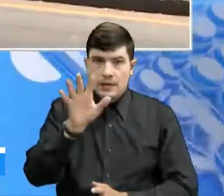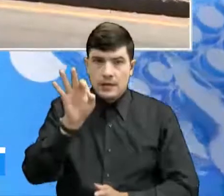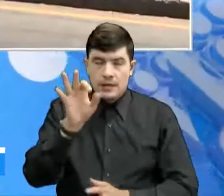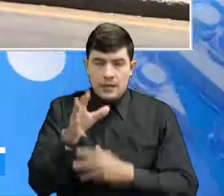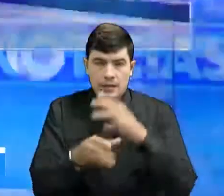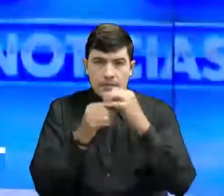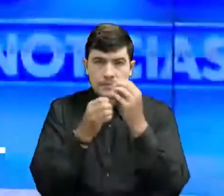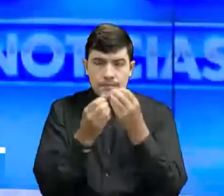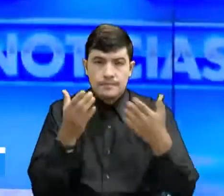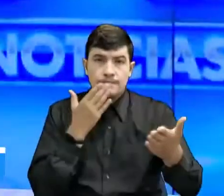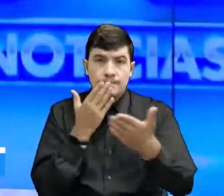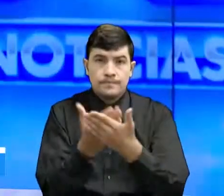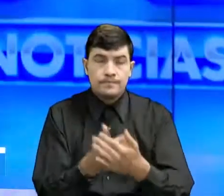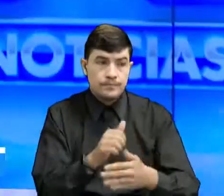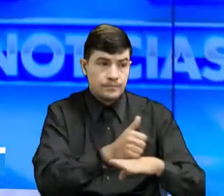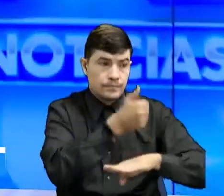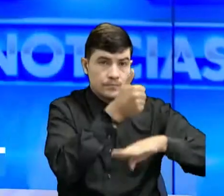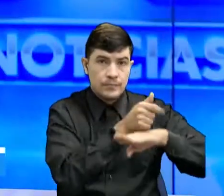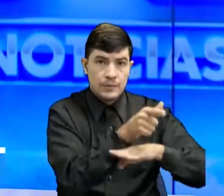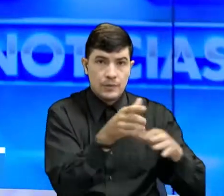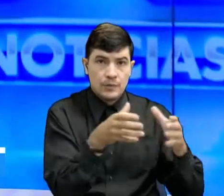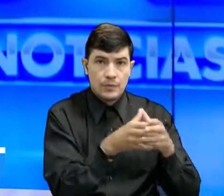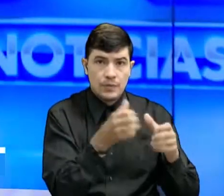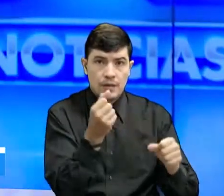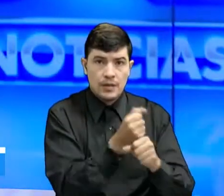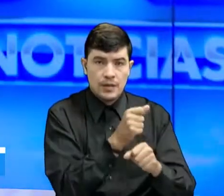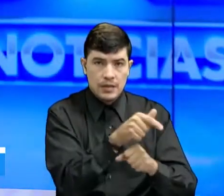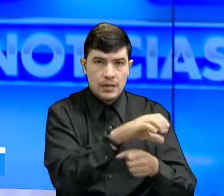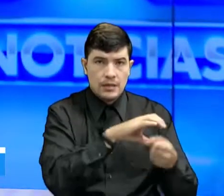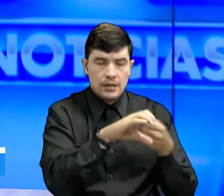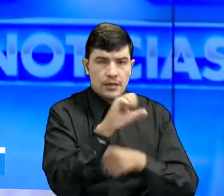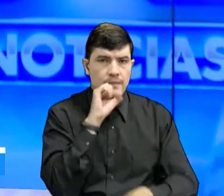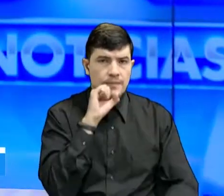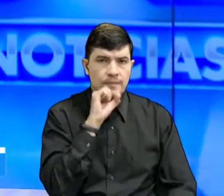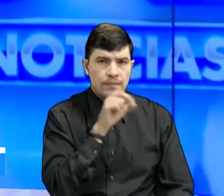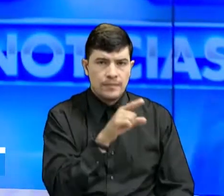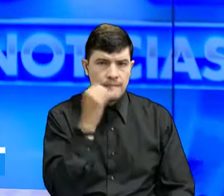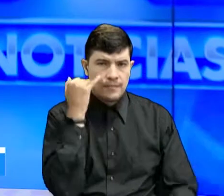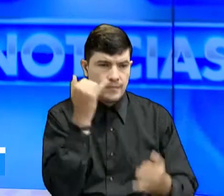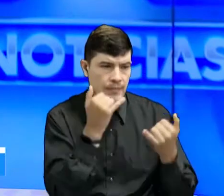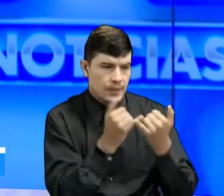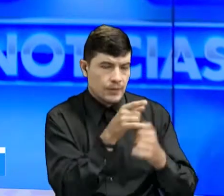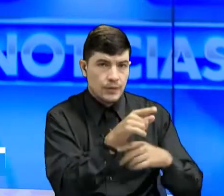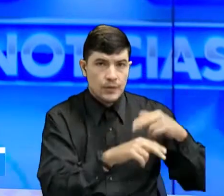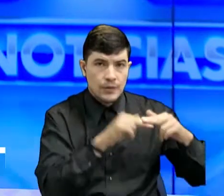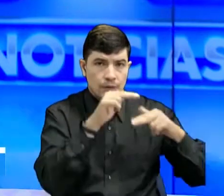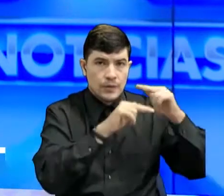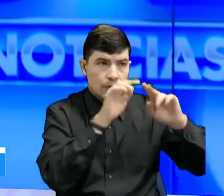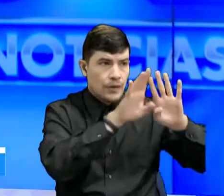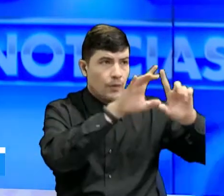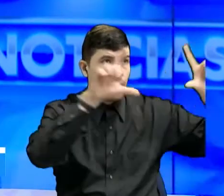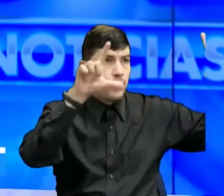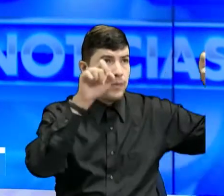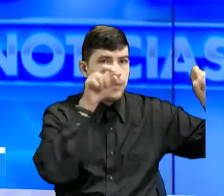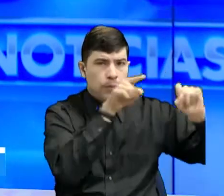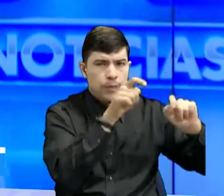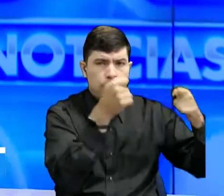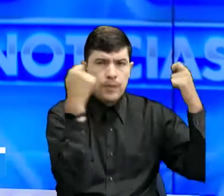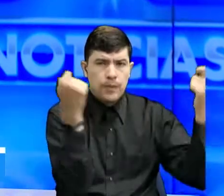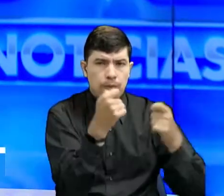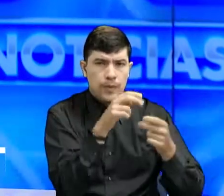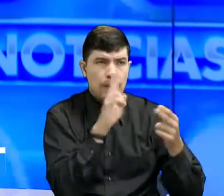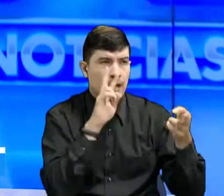mientras tanto en la subdirectiva de la unión sindical obrera en barrancabermeja fue instalada una valla alusiva al expresidente álvaro uribe vélez